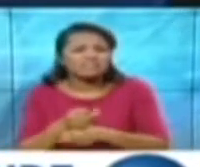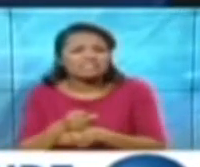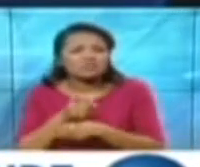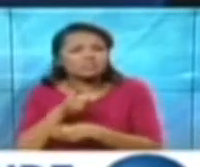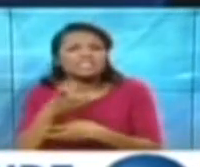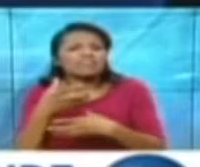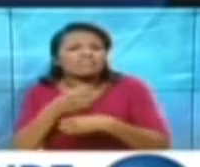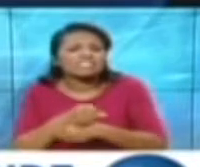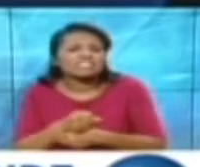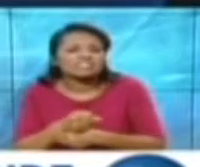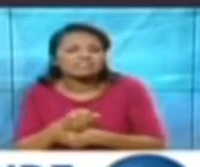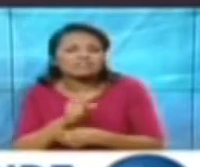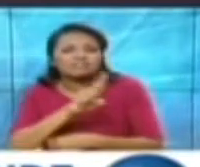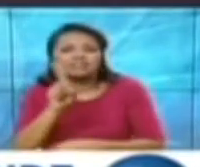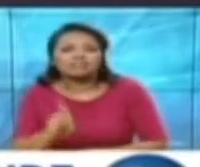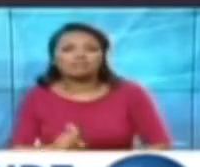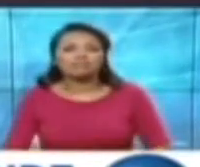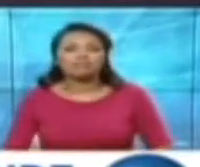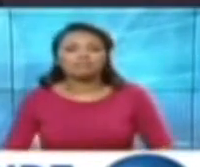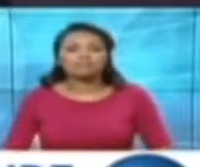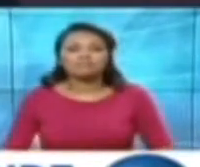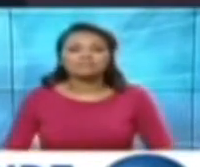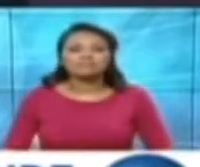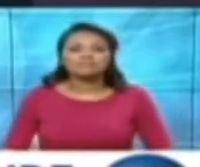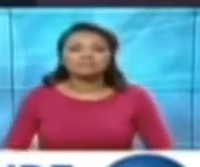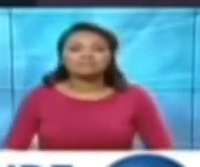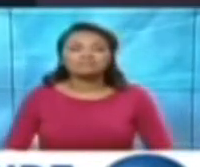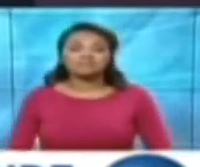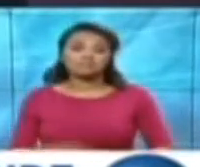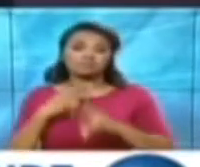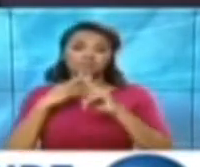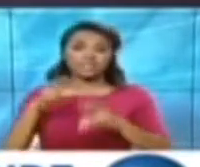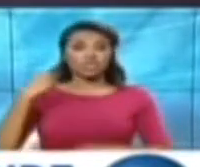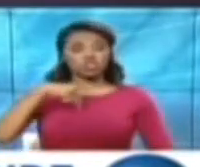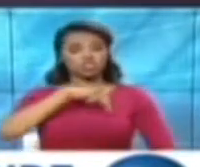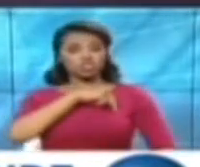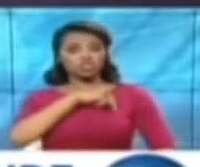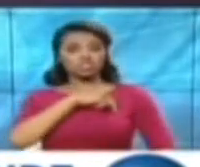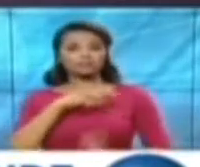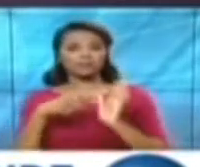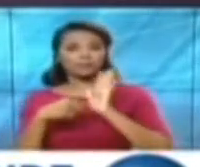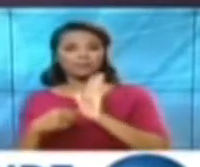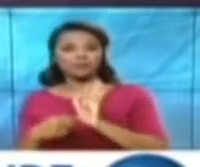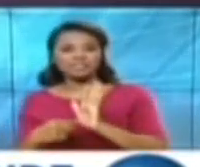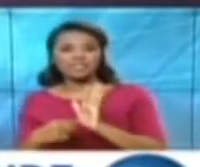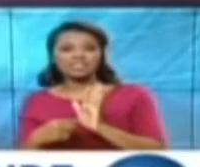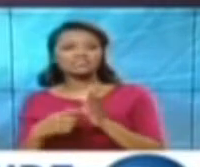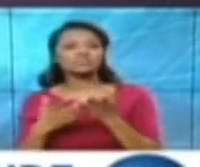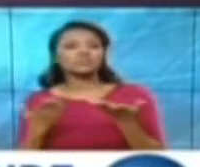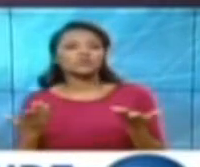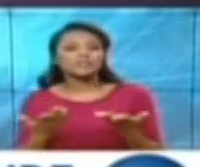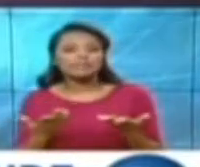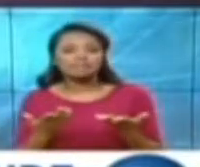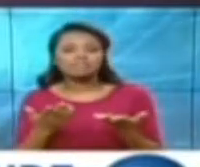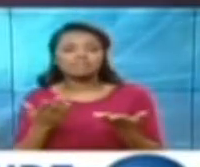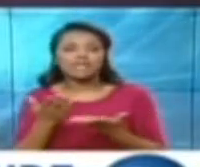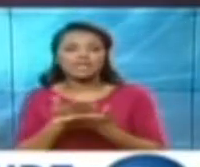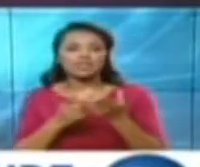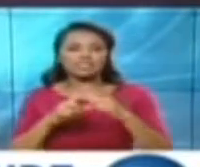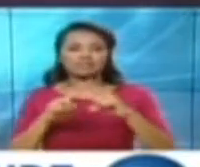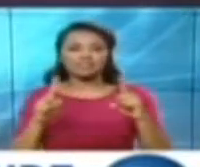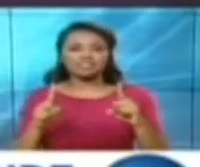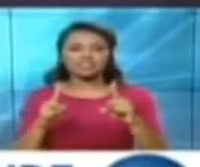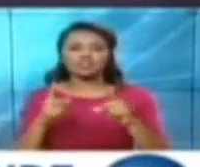modelo utilizar señor mentes van proponiendo un modelo económico que tenga como centro los